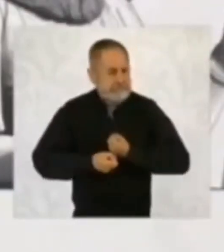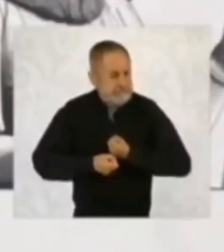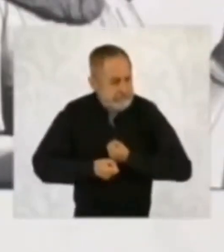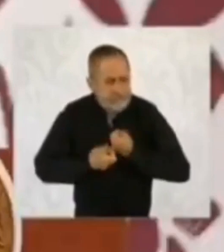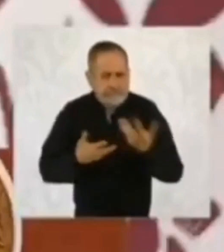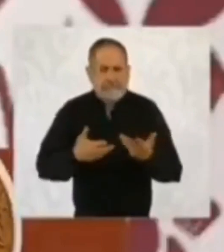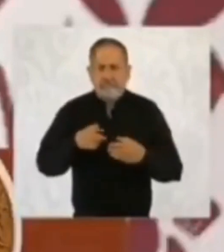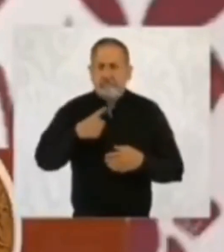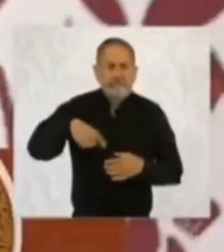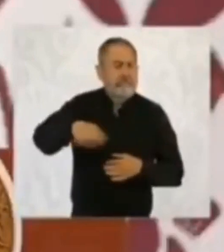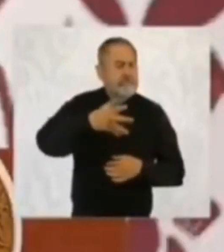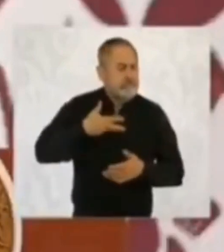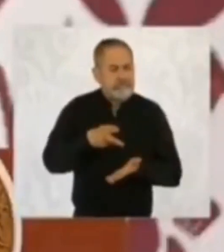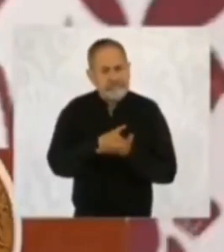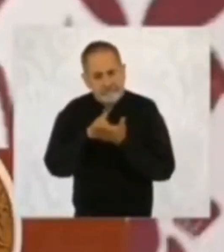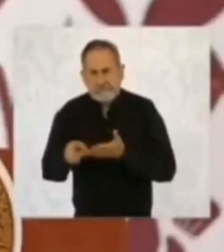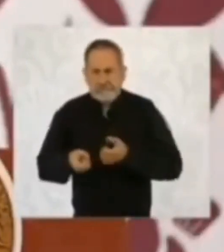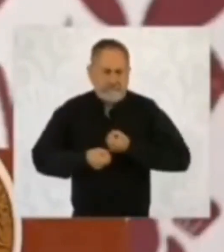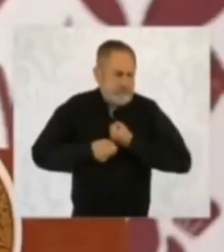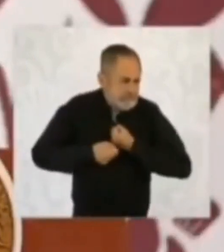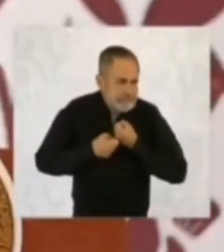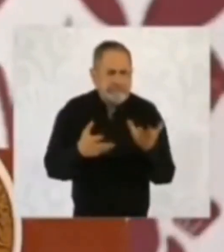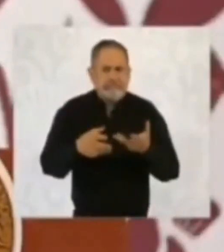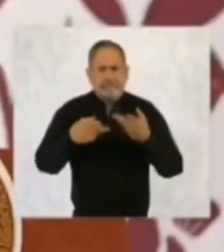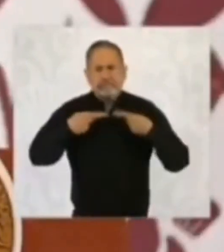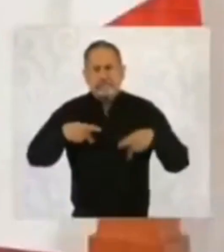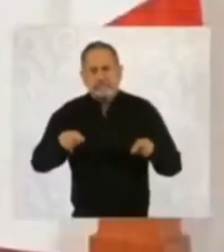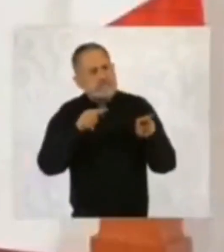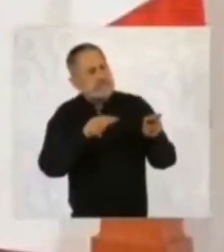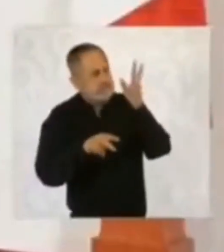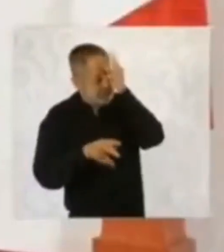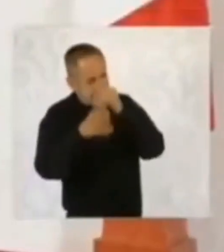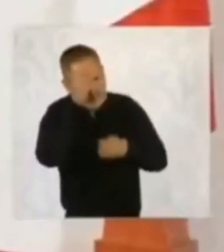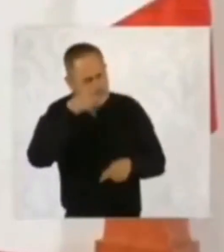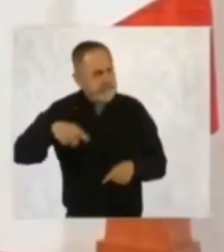derecho de las audiencias, que es algo que